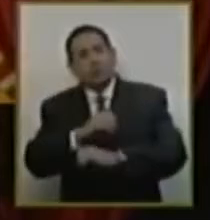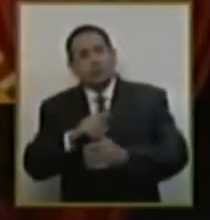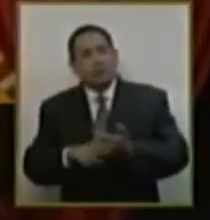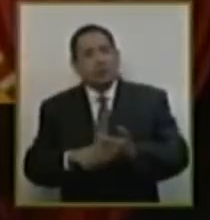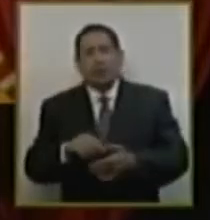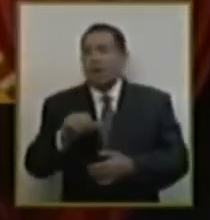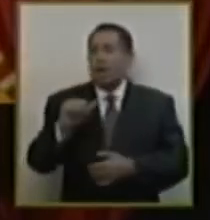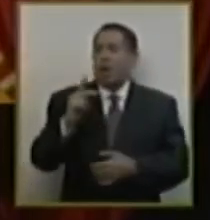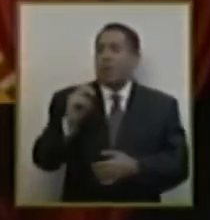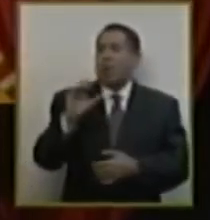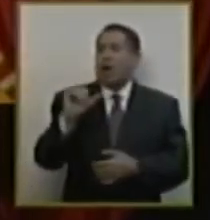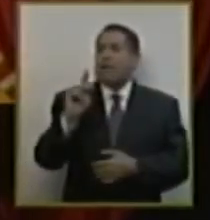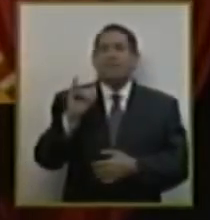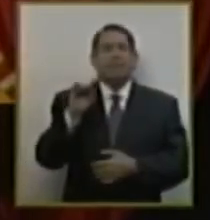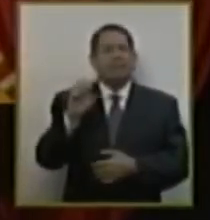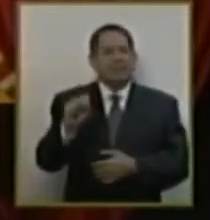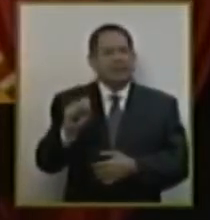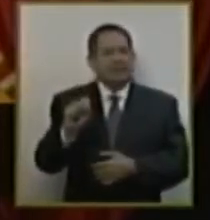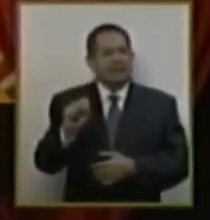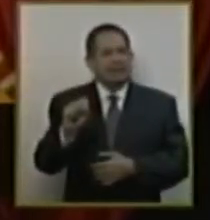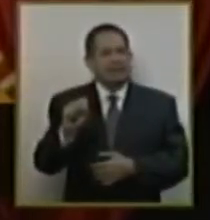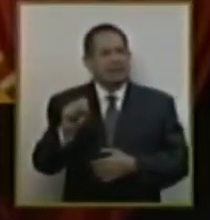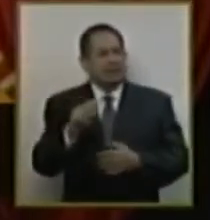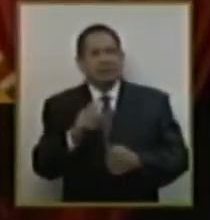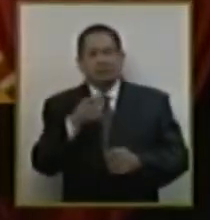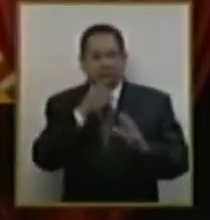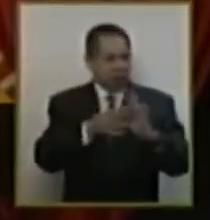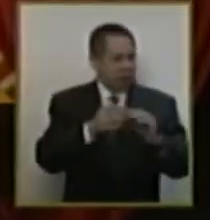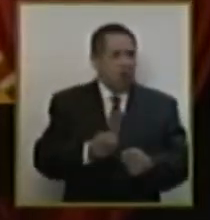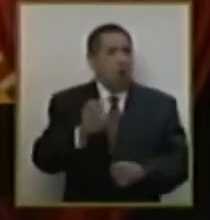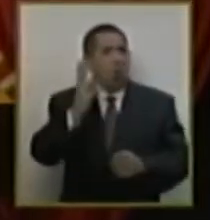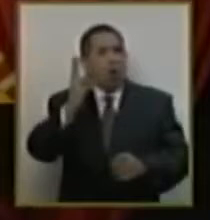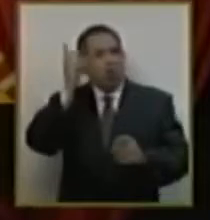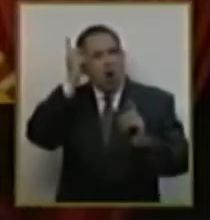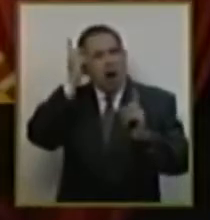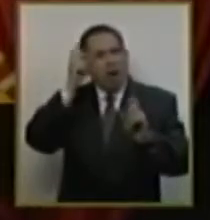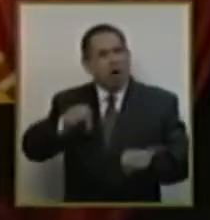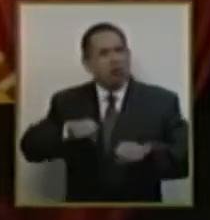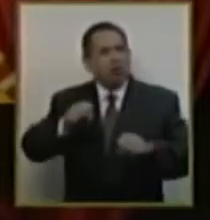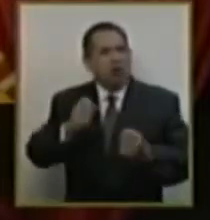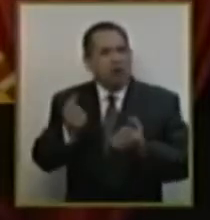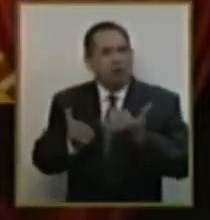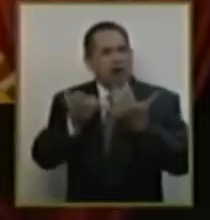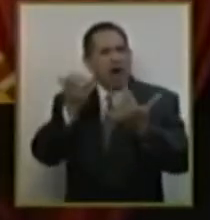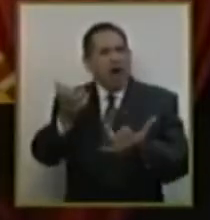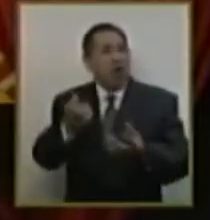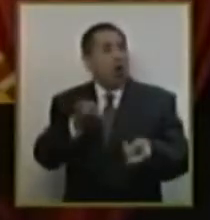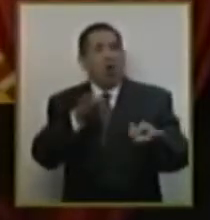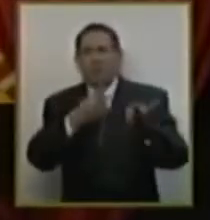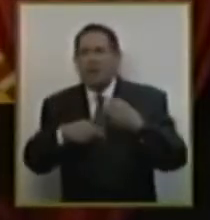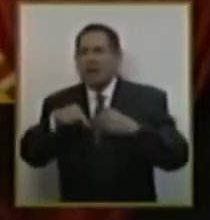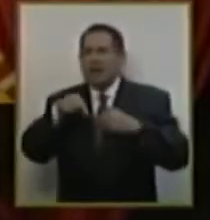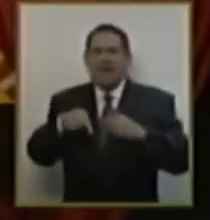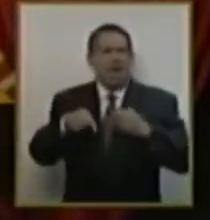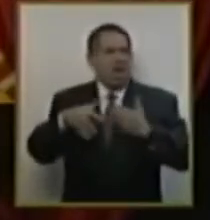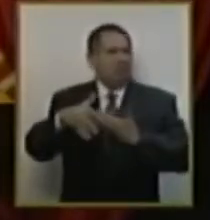Apocalipsis, habla de cuatro caballos de fuego y de rabia que vendrían a violentar